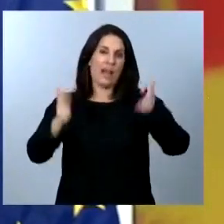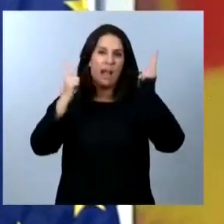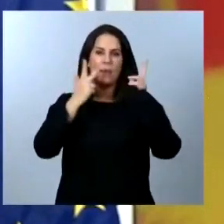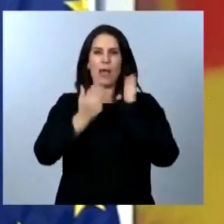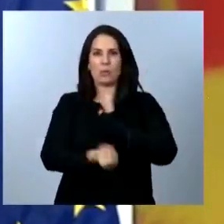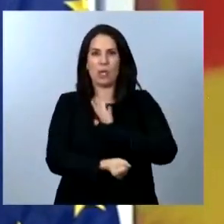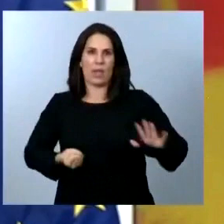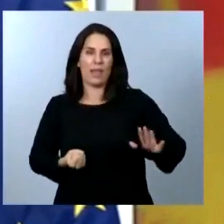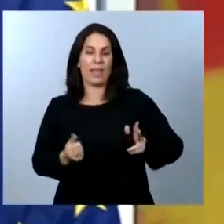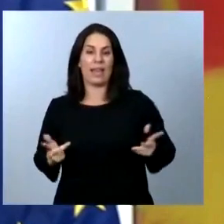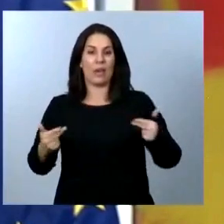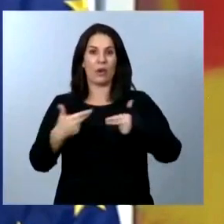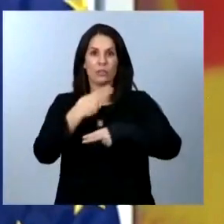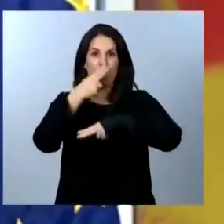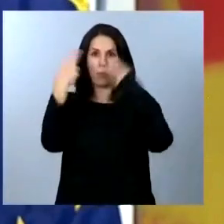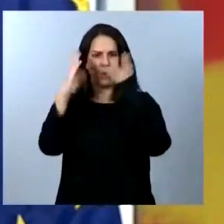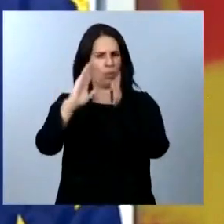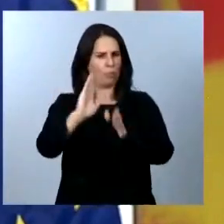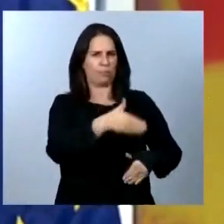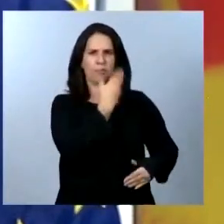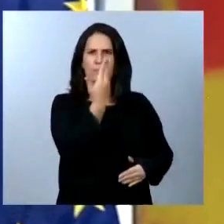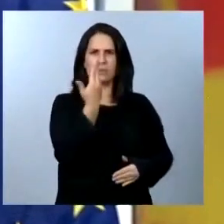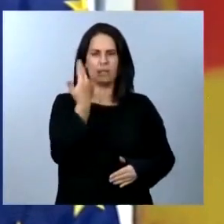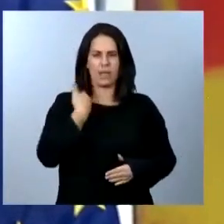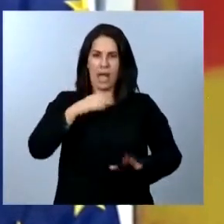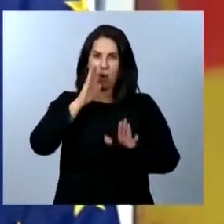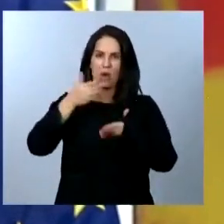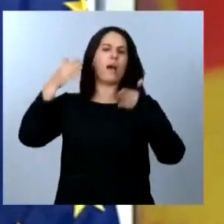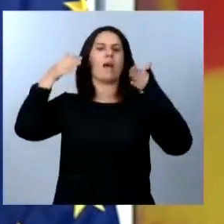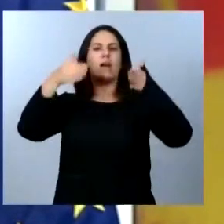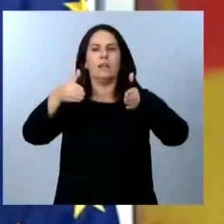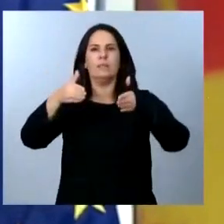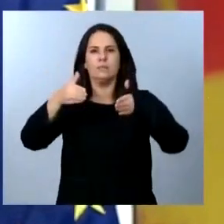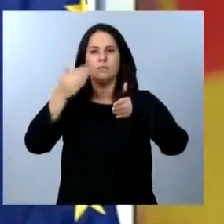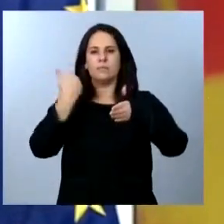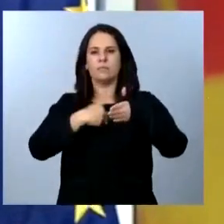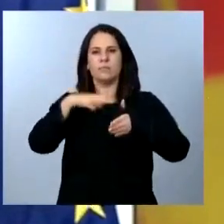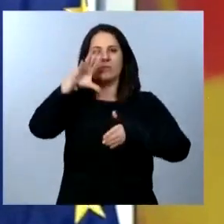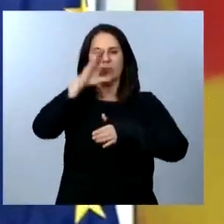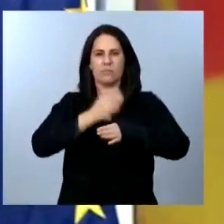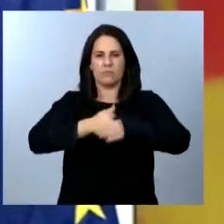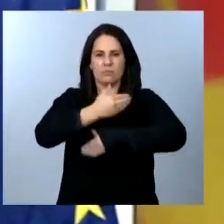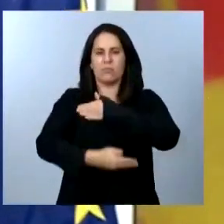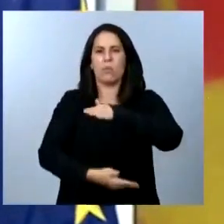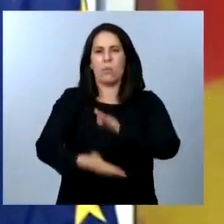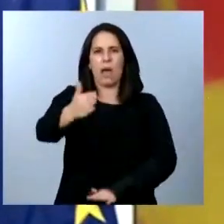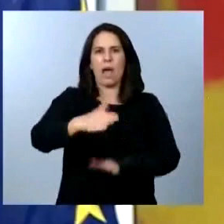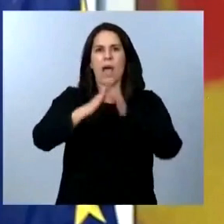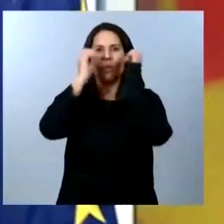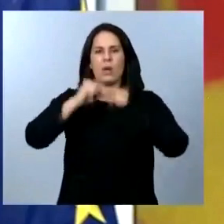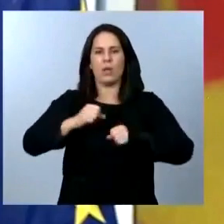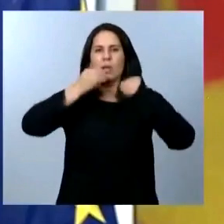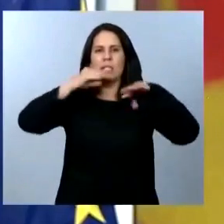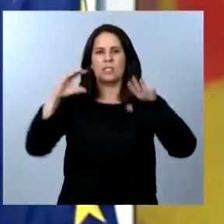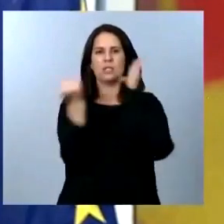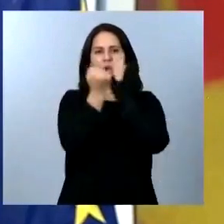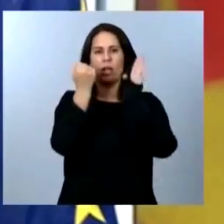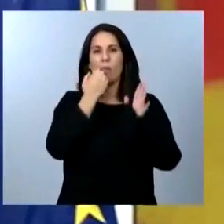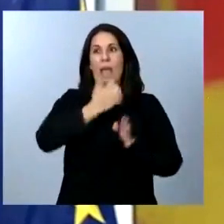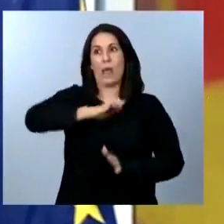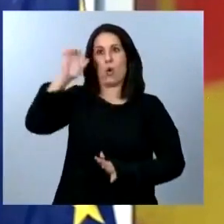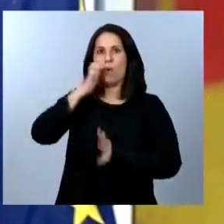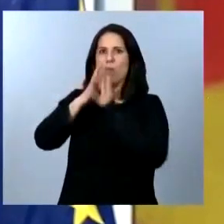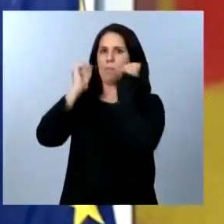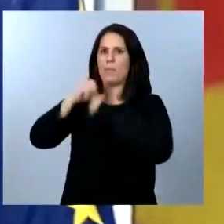público y que pone a nuestra patria en la senda que marca el acuerdo histórico alcanzado en Europa. La senda de recuperación de